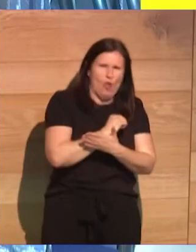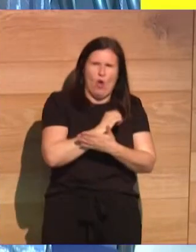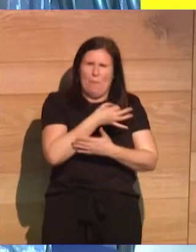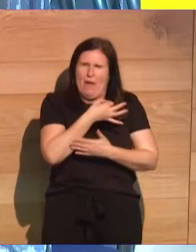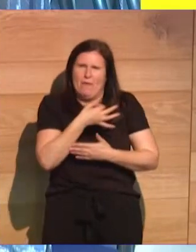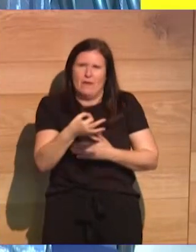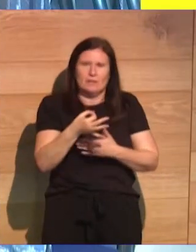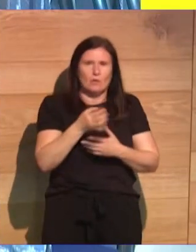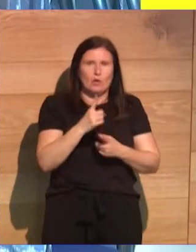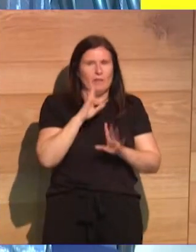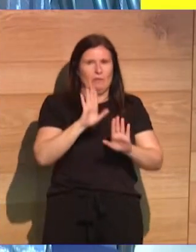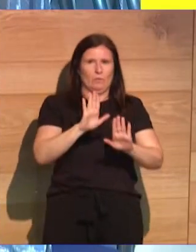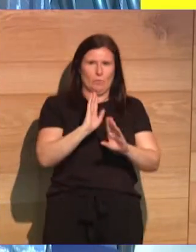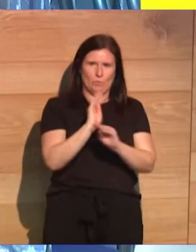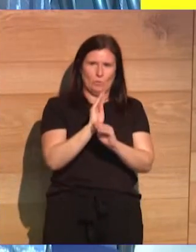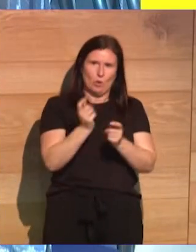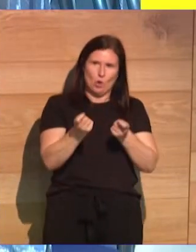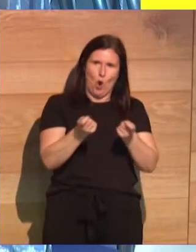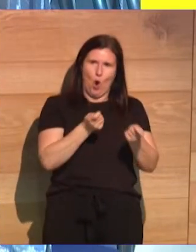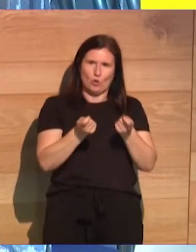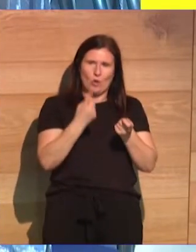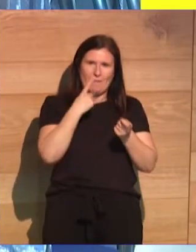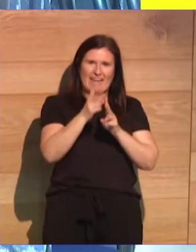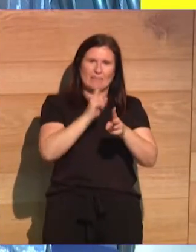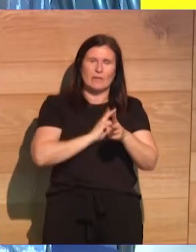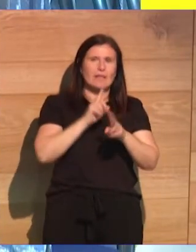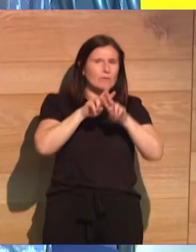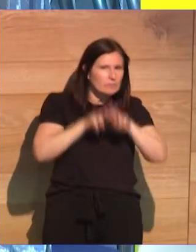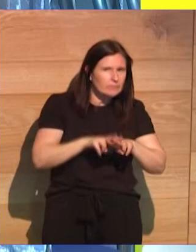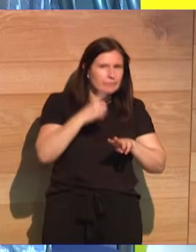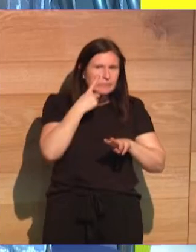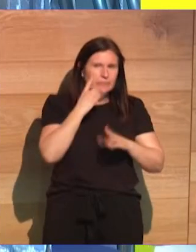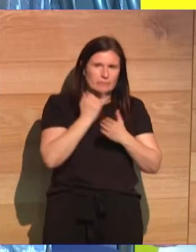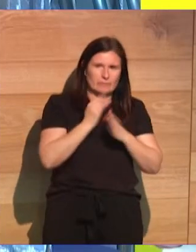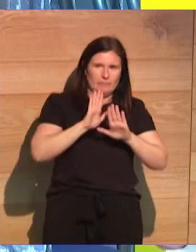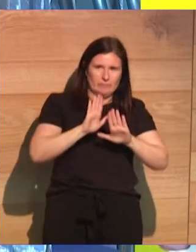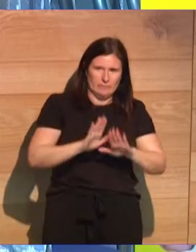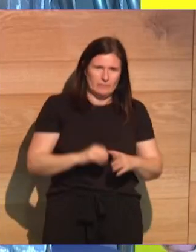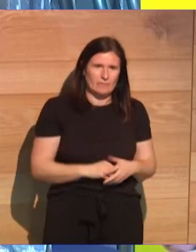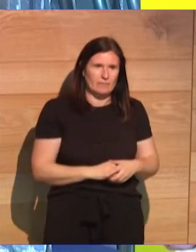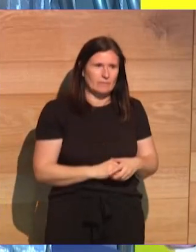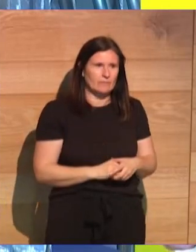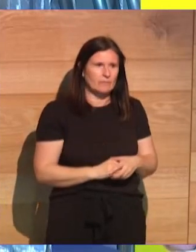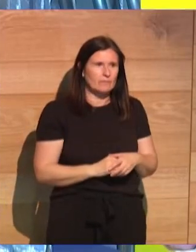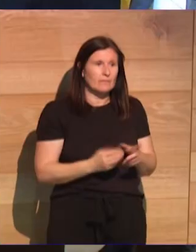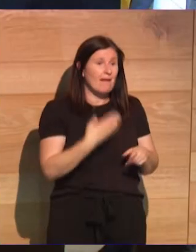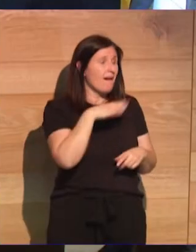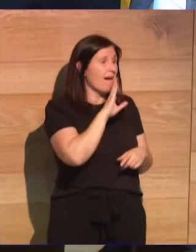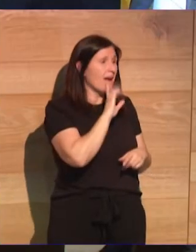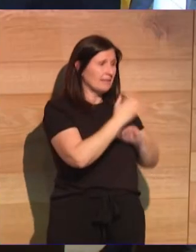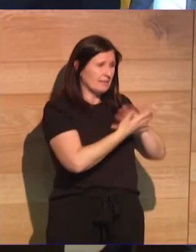que tener un poquito de control y siempre supervisar lo que está pasando. Sí, además con lo que estabas diciendo